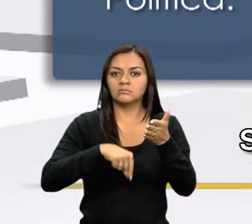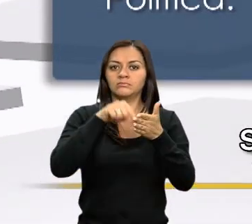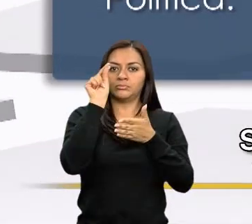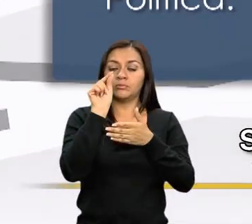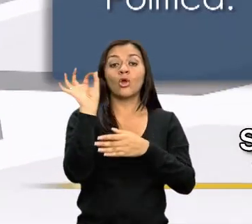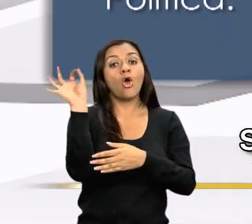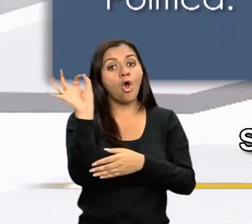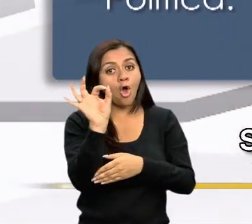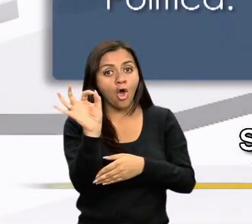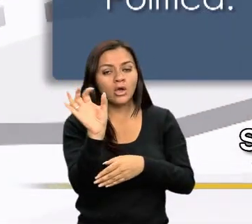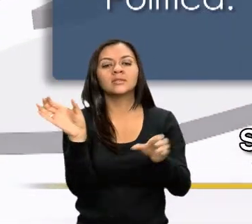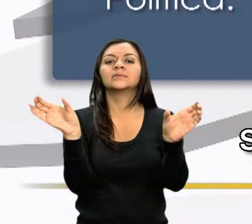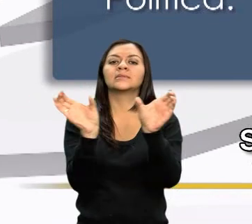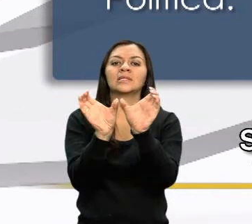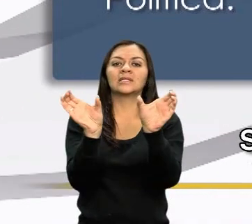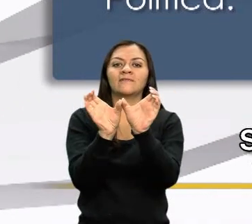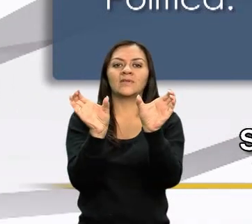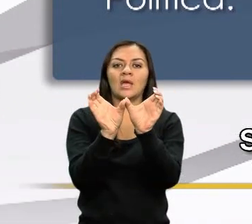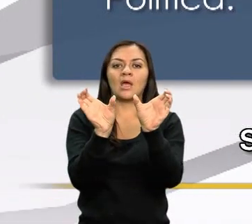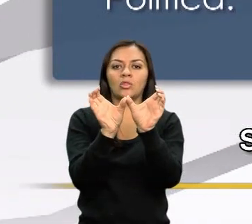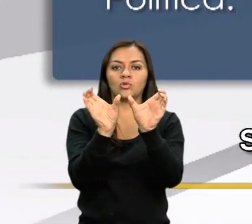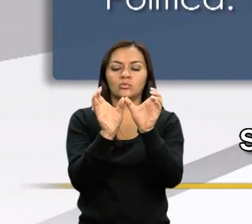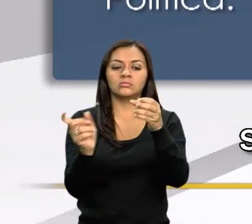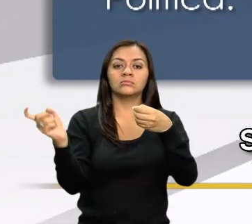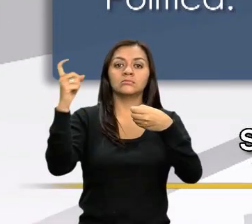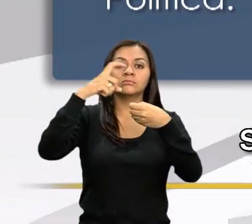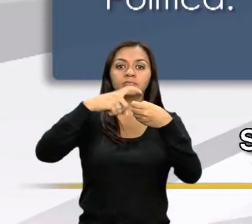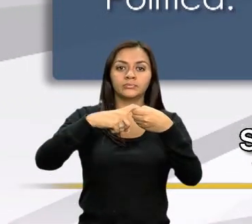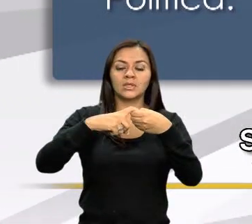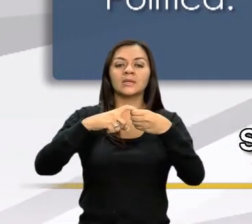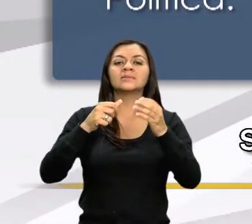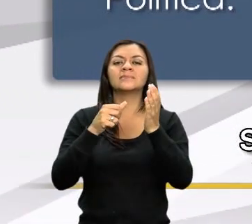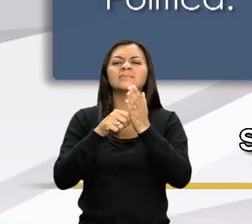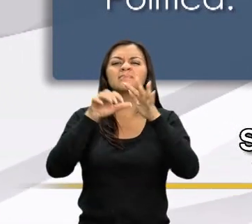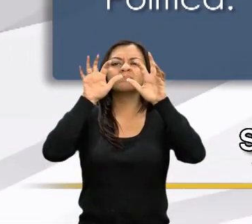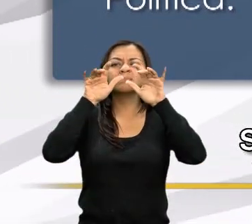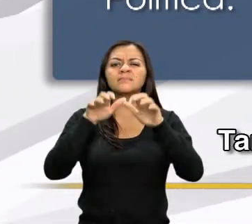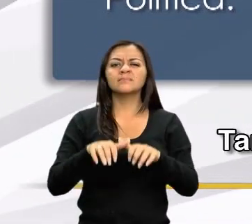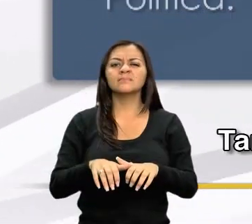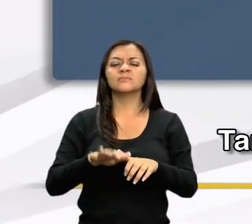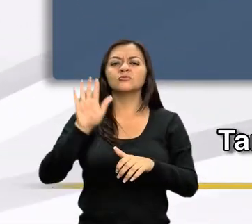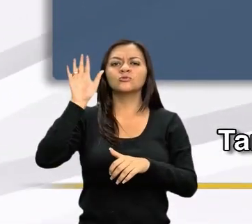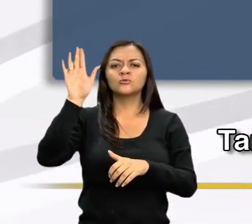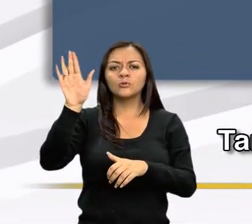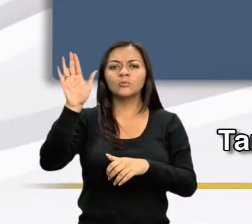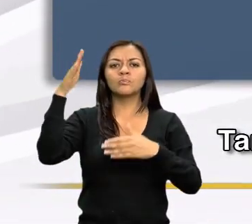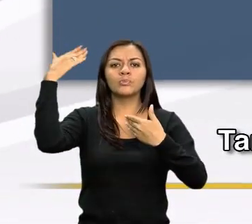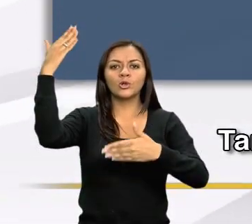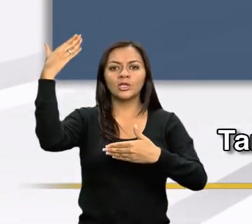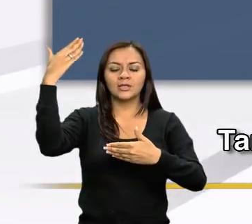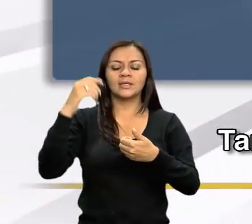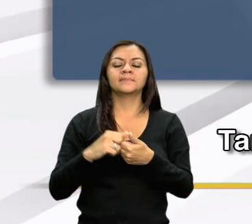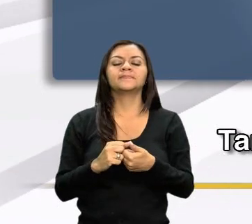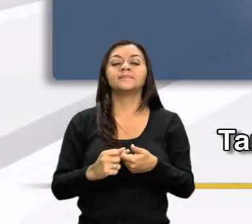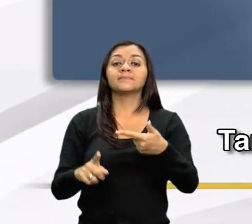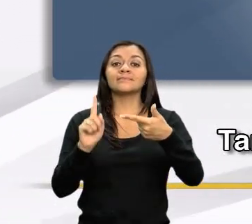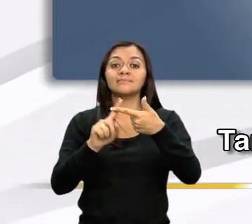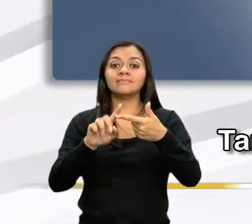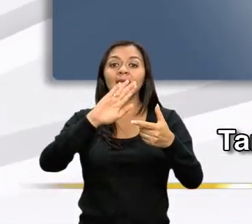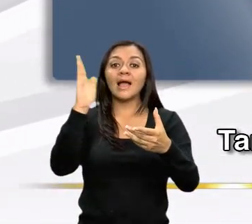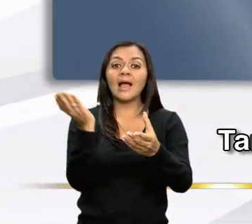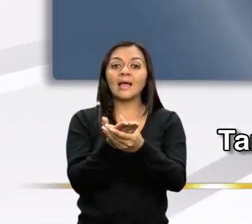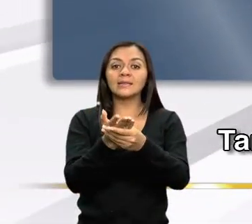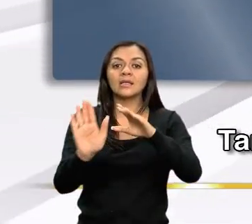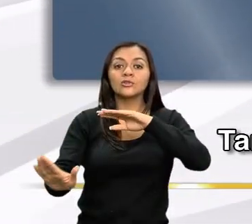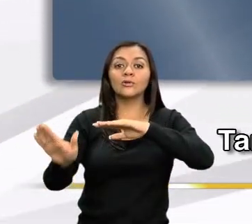o certificado de inscripción de la organización en la Secretaría de Gestión de la Política, acta de nombramiento de representante